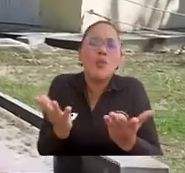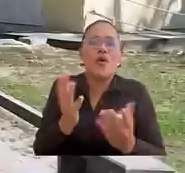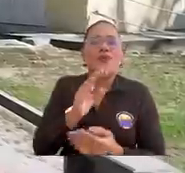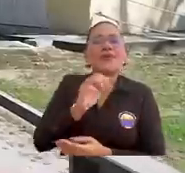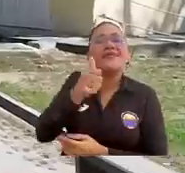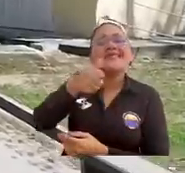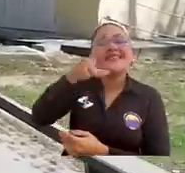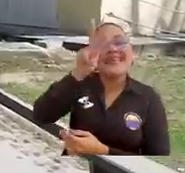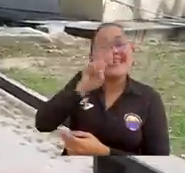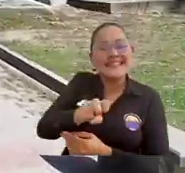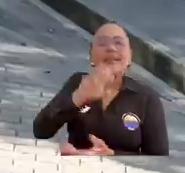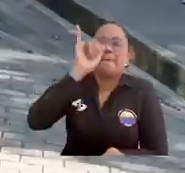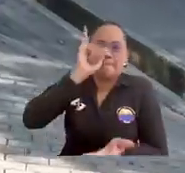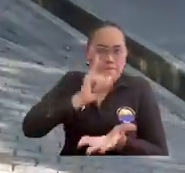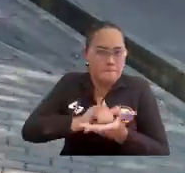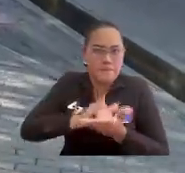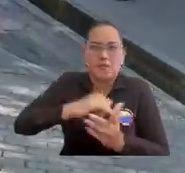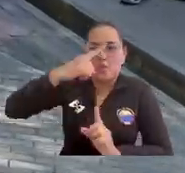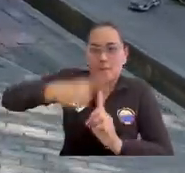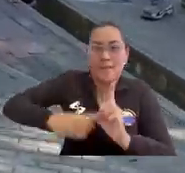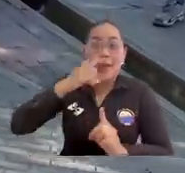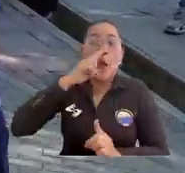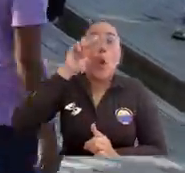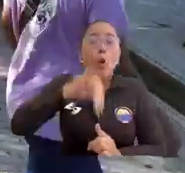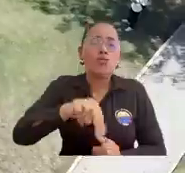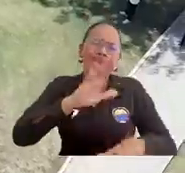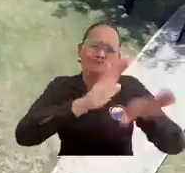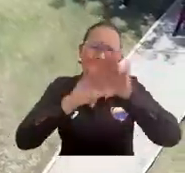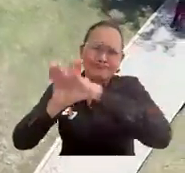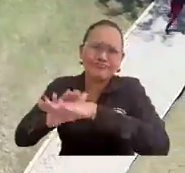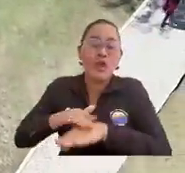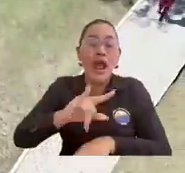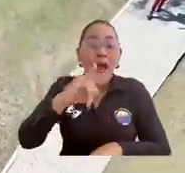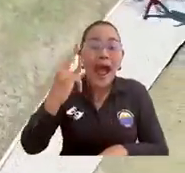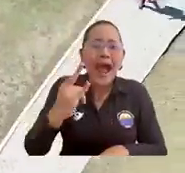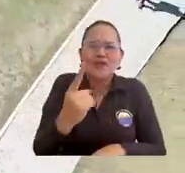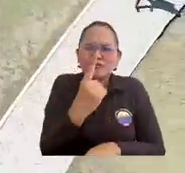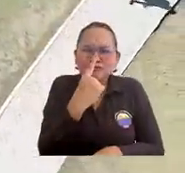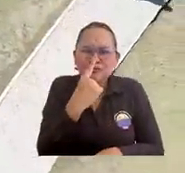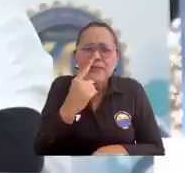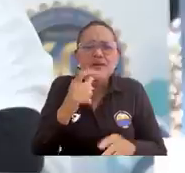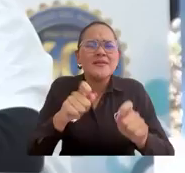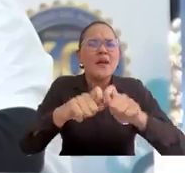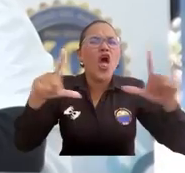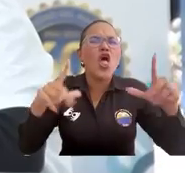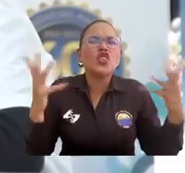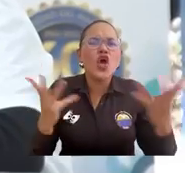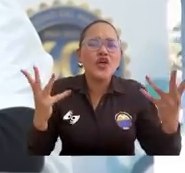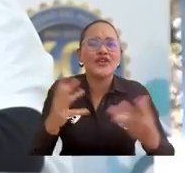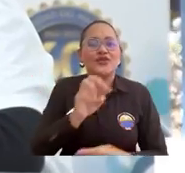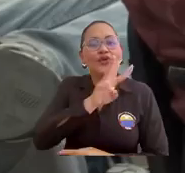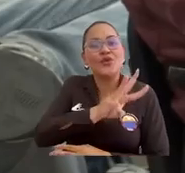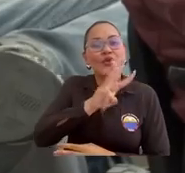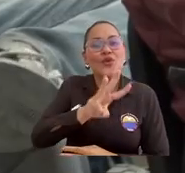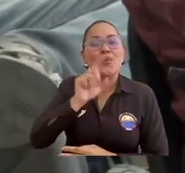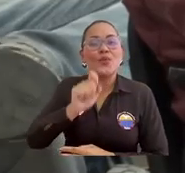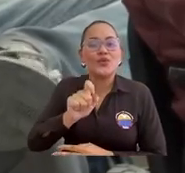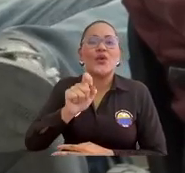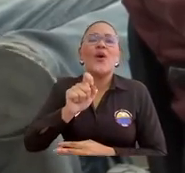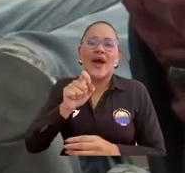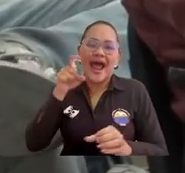del mismo mes la invitación es a consultar solamente los canales oficiales de la institución a través del sitio